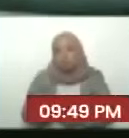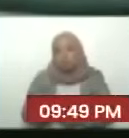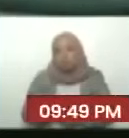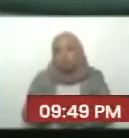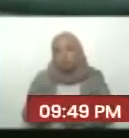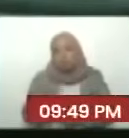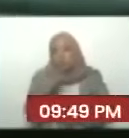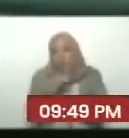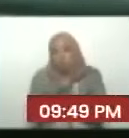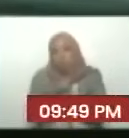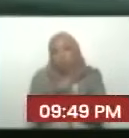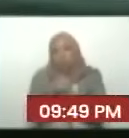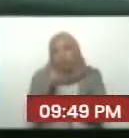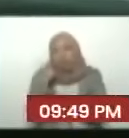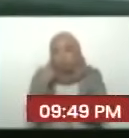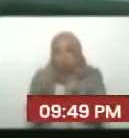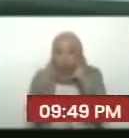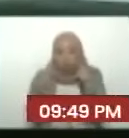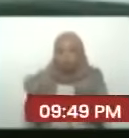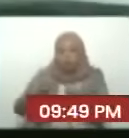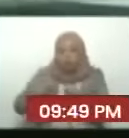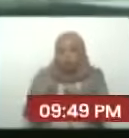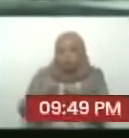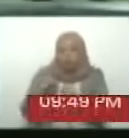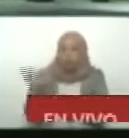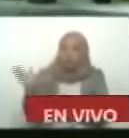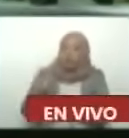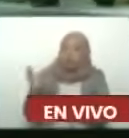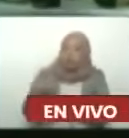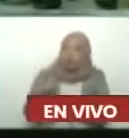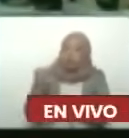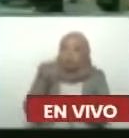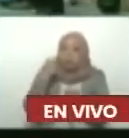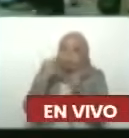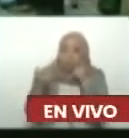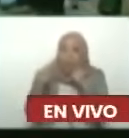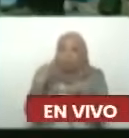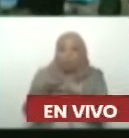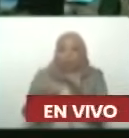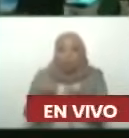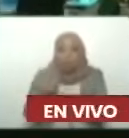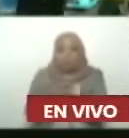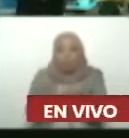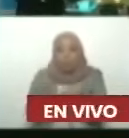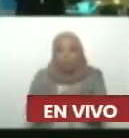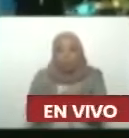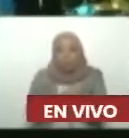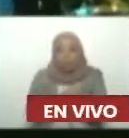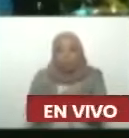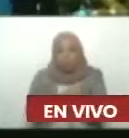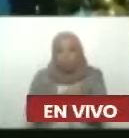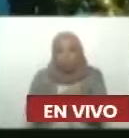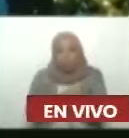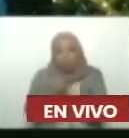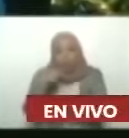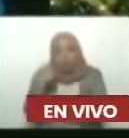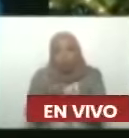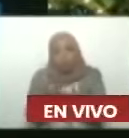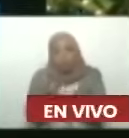perdía un juego. Él podía estar en Bogotá, en Caracas, y estaba pendiente de cómo iba el juego. Fui